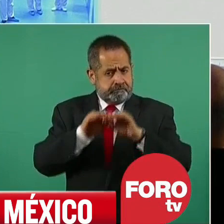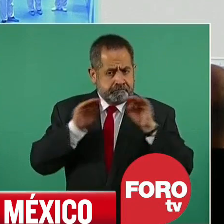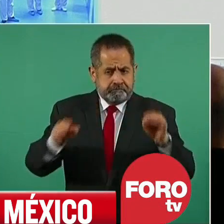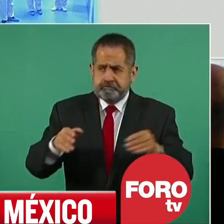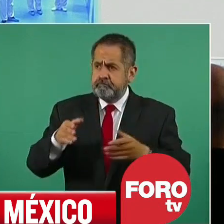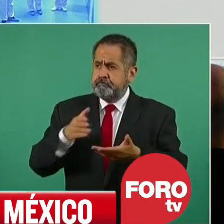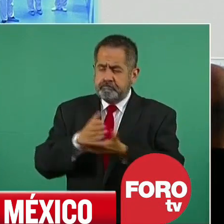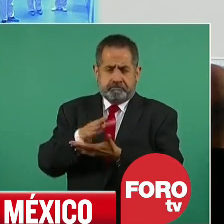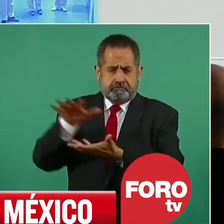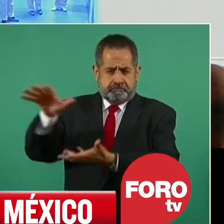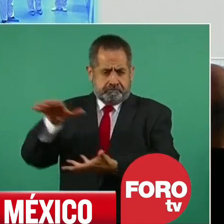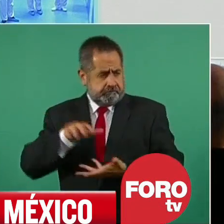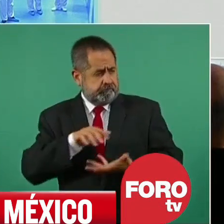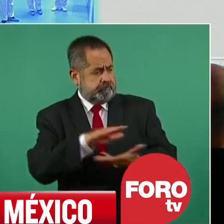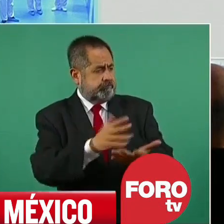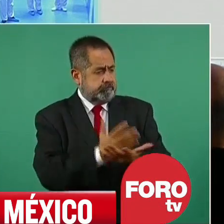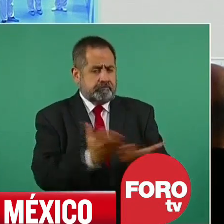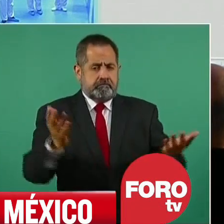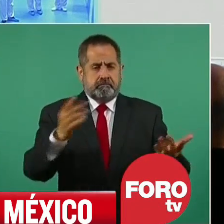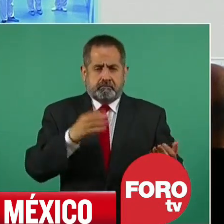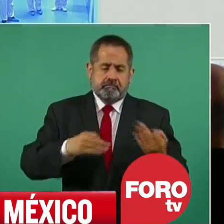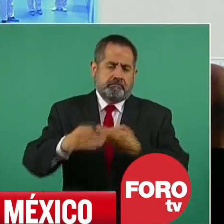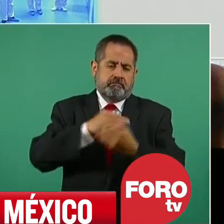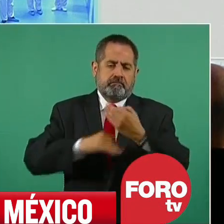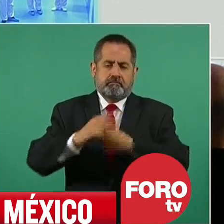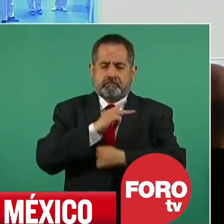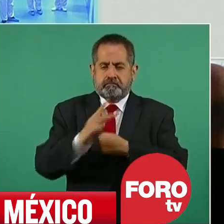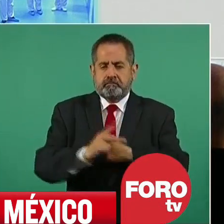3.403.080 dosis, de las cuales